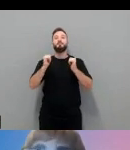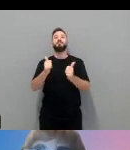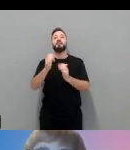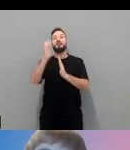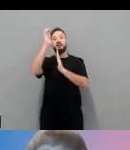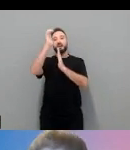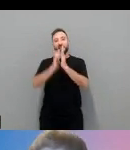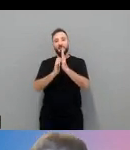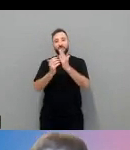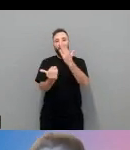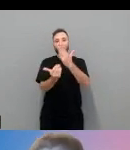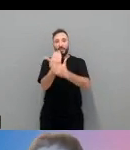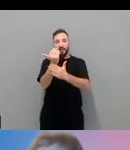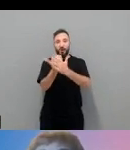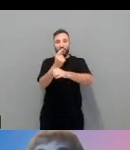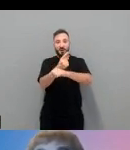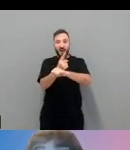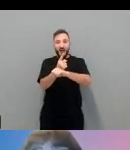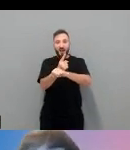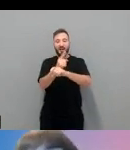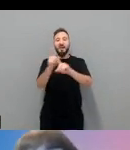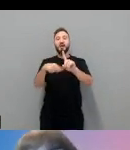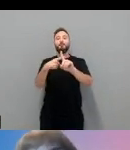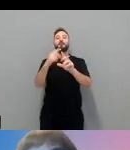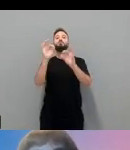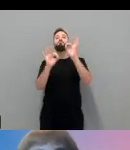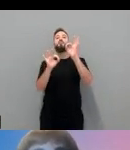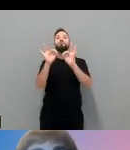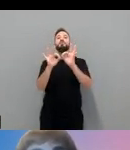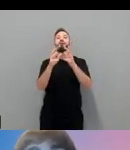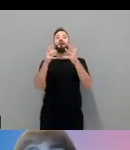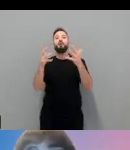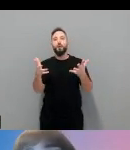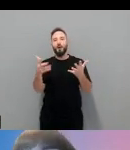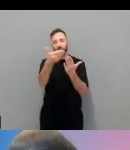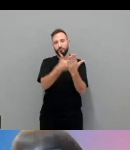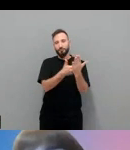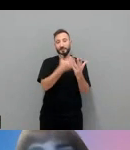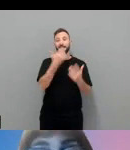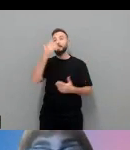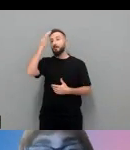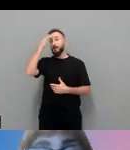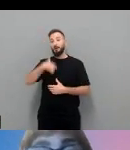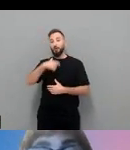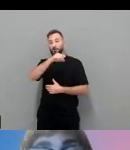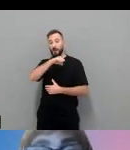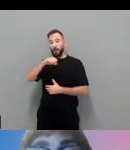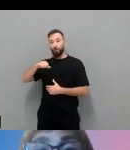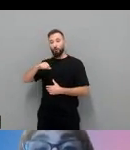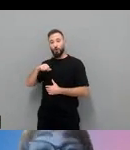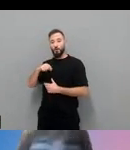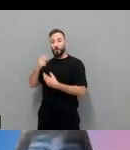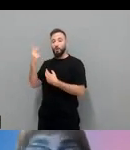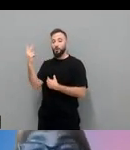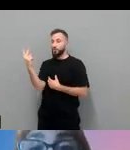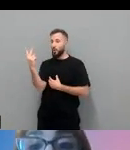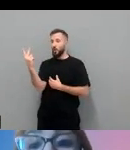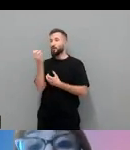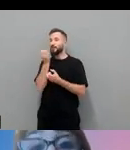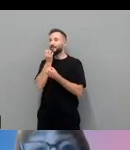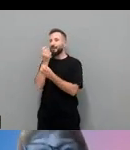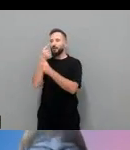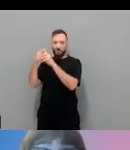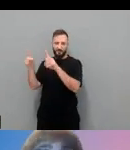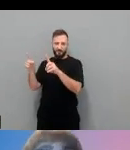y en qué porcentaje, ¿vale? Por su parte, en el caso del trabajo autónomo, son dos tipos de declaraciones, distintas.